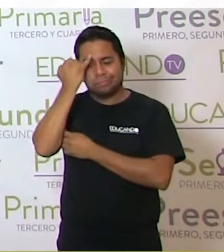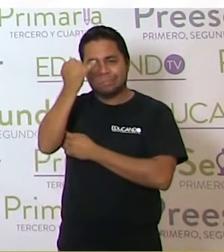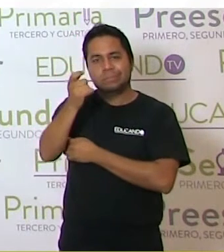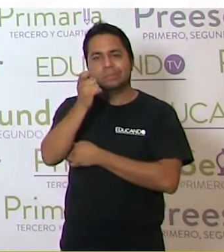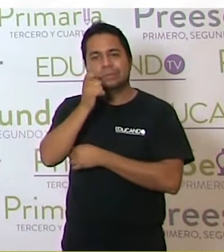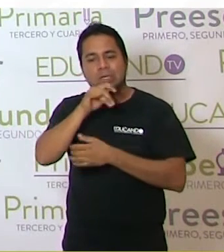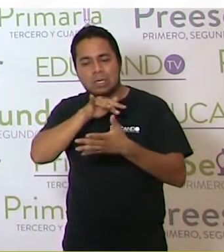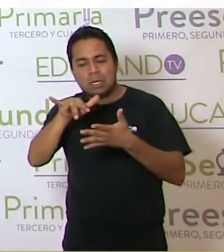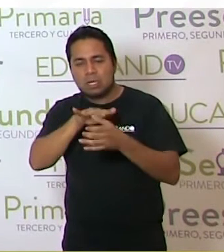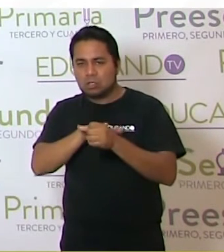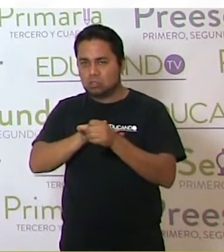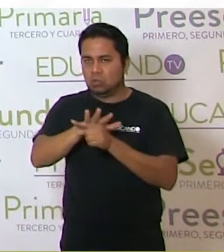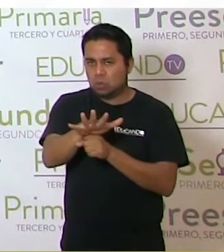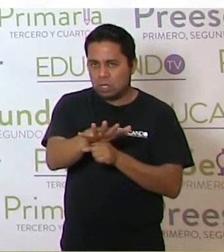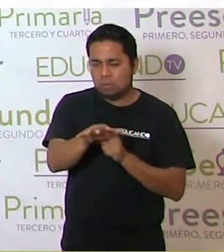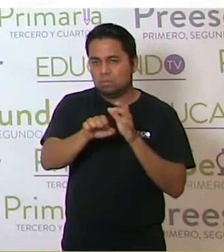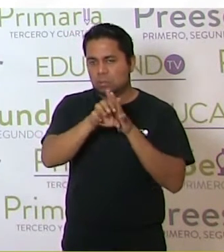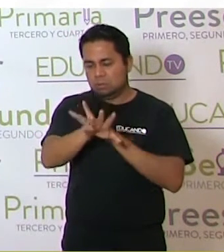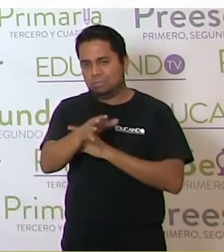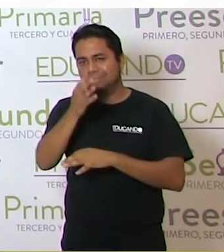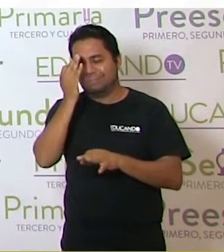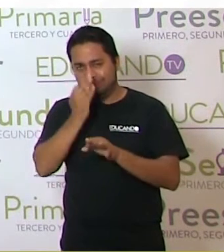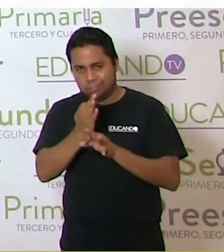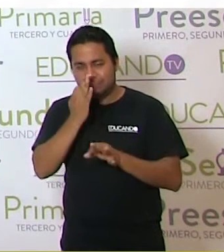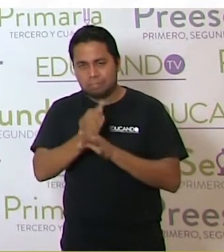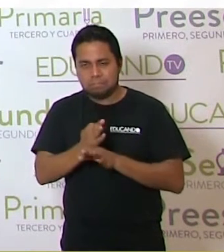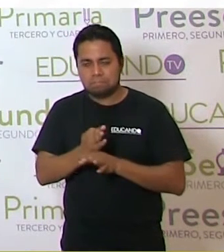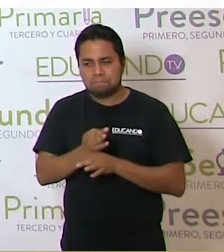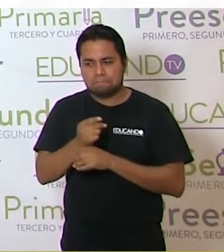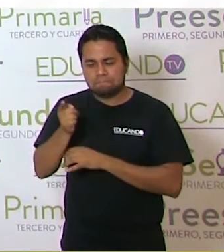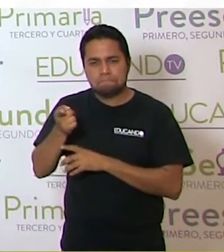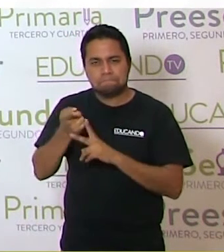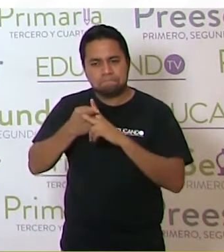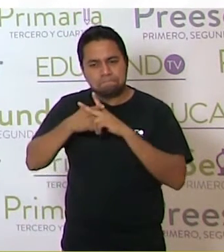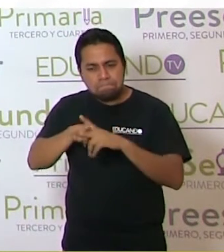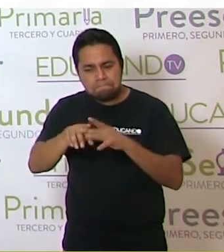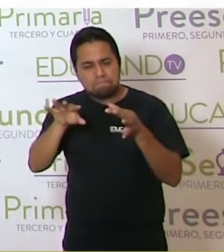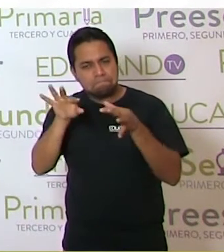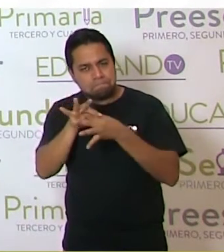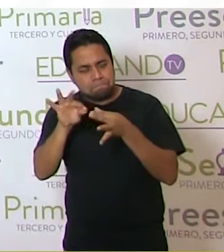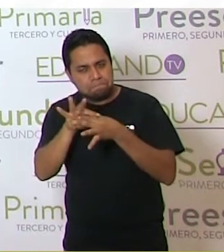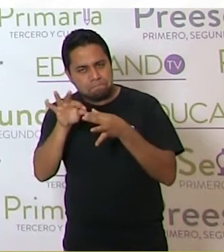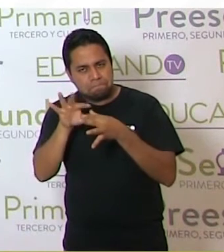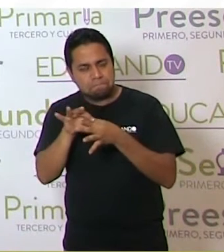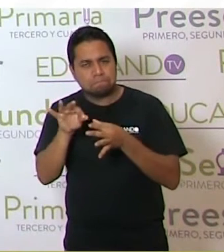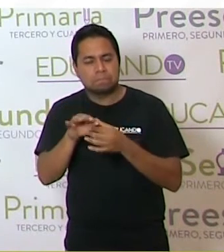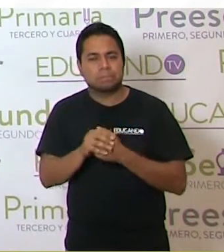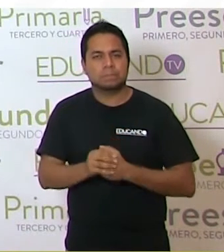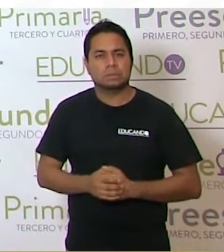el texto en este caso nos empieza a dar la idea de qué